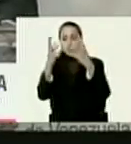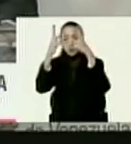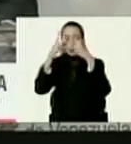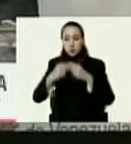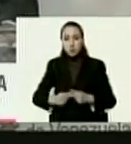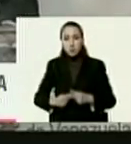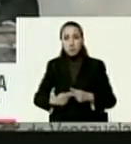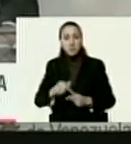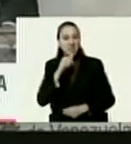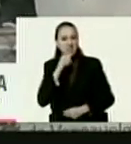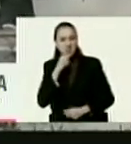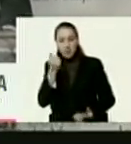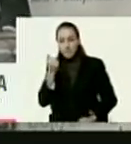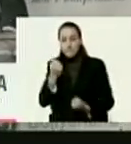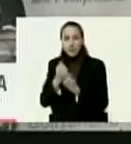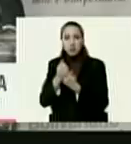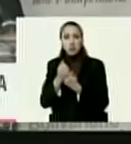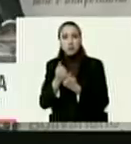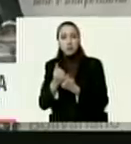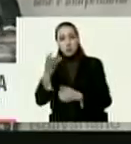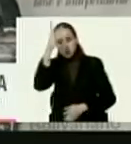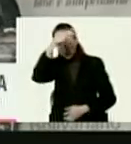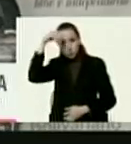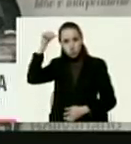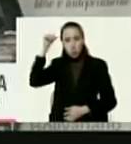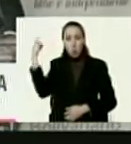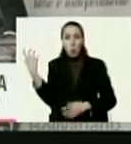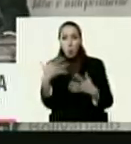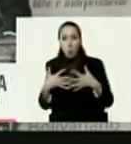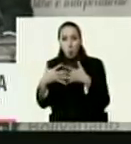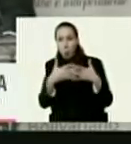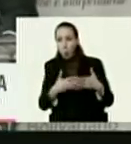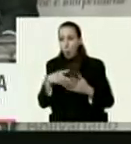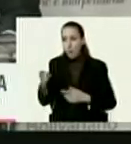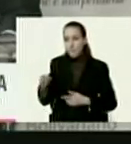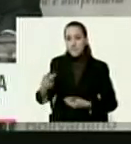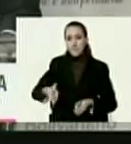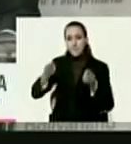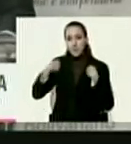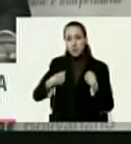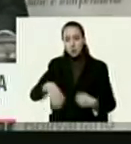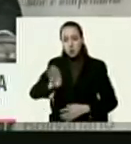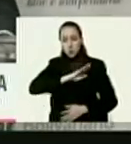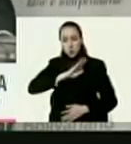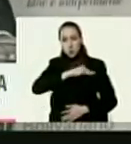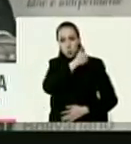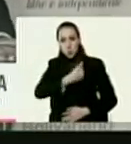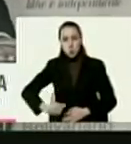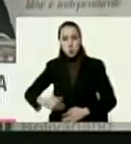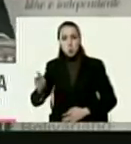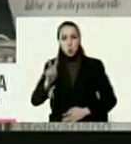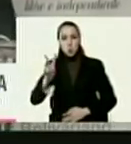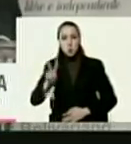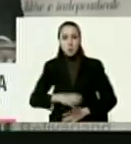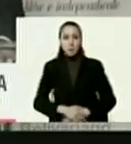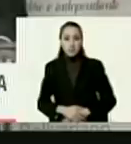Trump, se autoproclamó como presidente de la República Bolivariana de Venezuela.